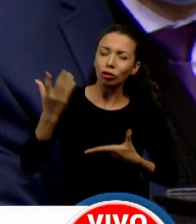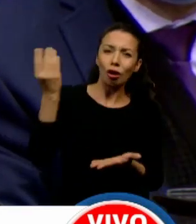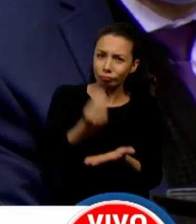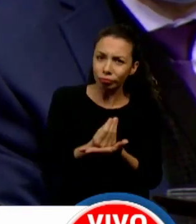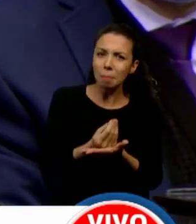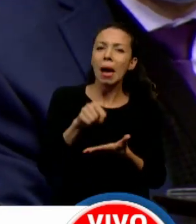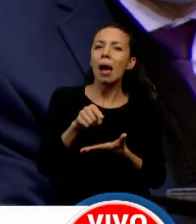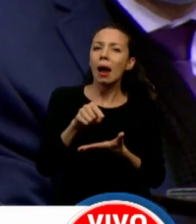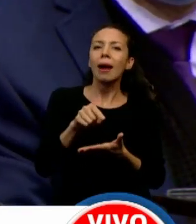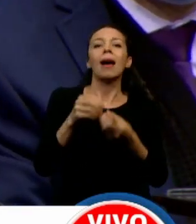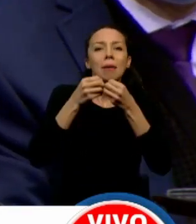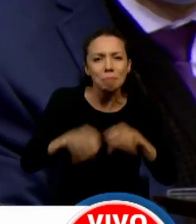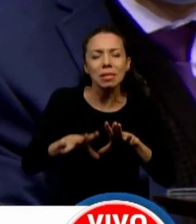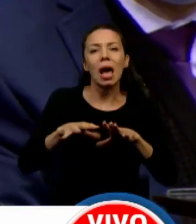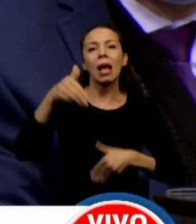electoral que se viene.